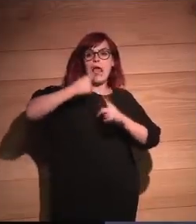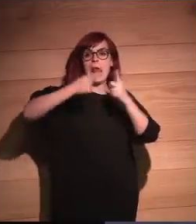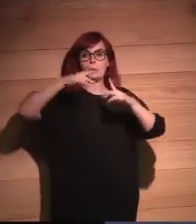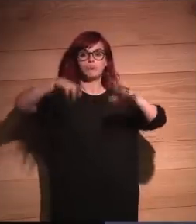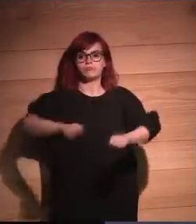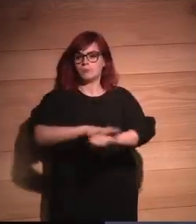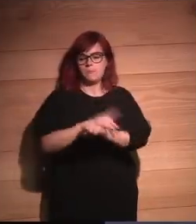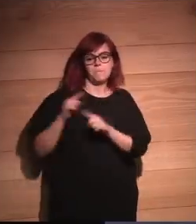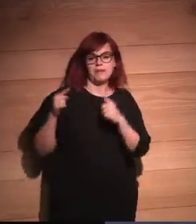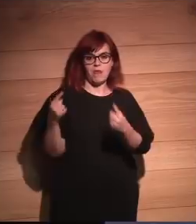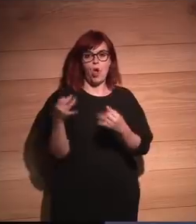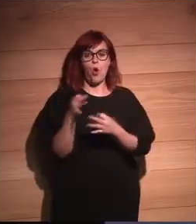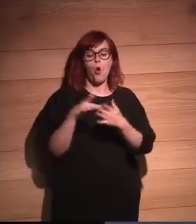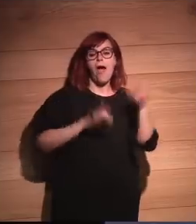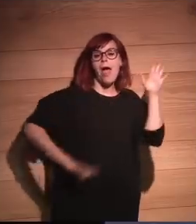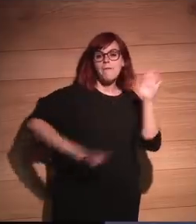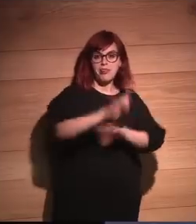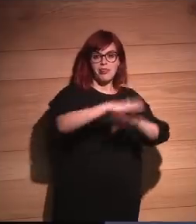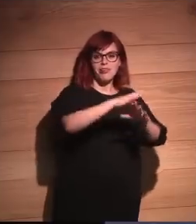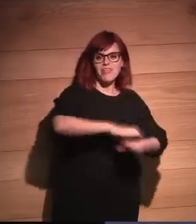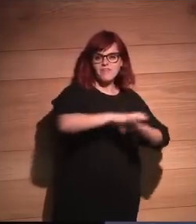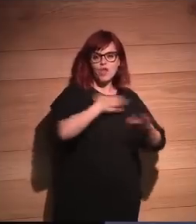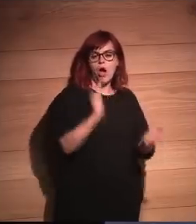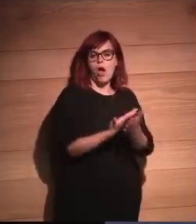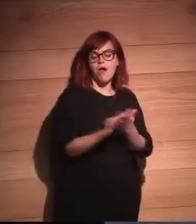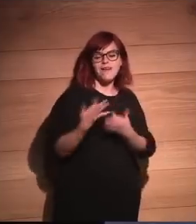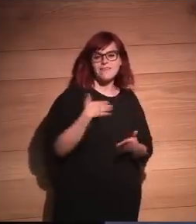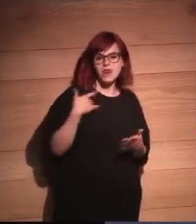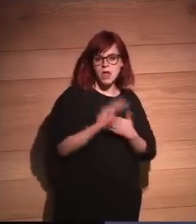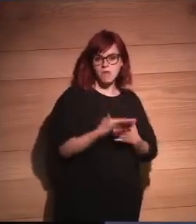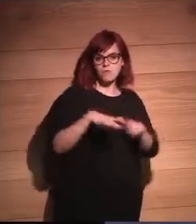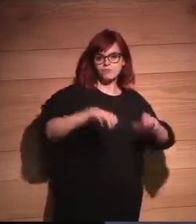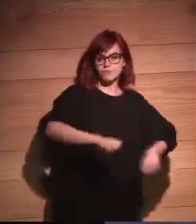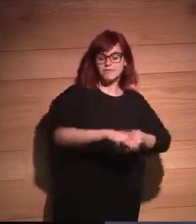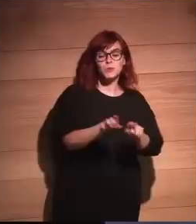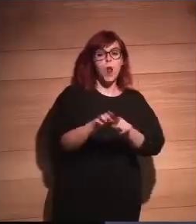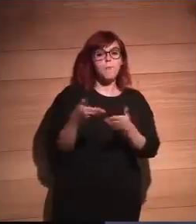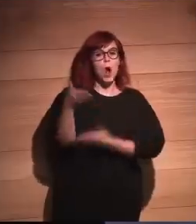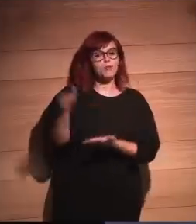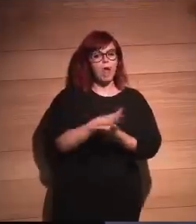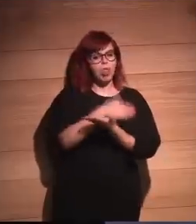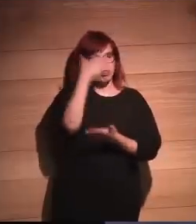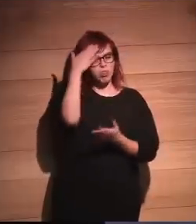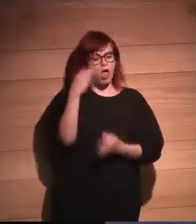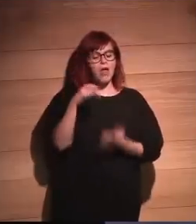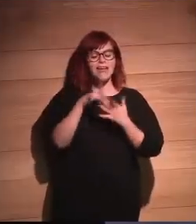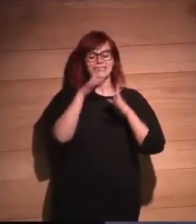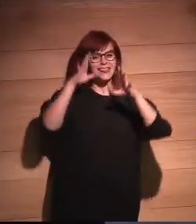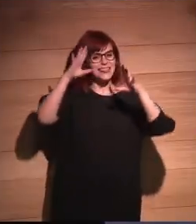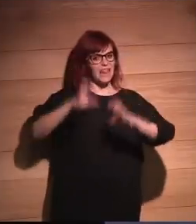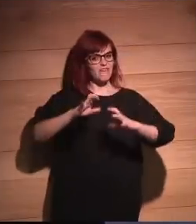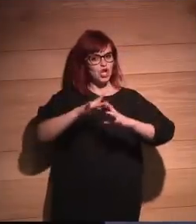tecnologías o determinados avances científicos que tienen que ver también con la portada que hacíamos dedicada al estudio del